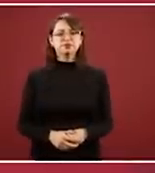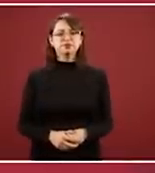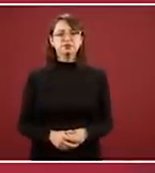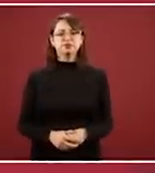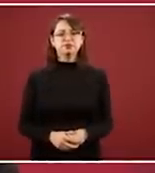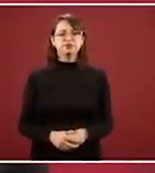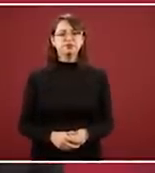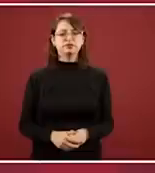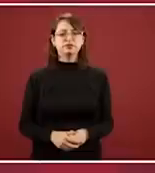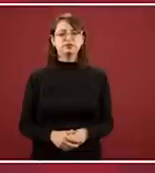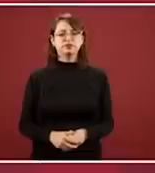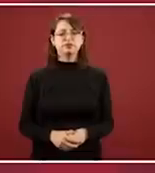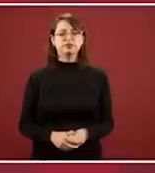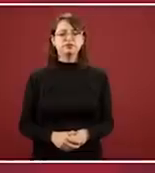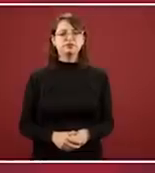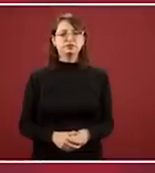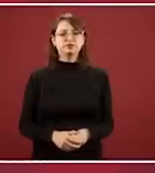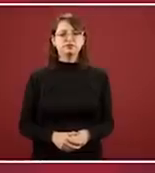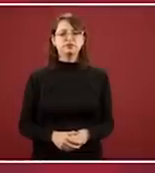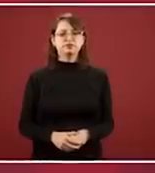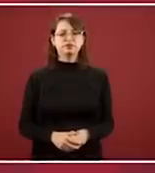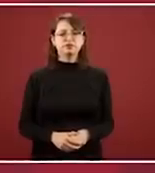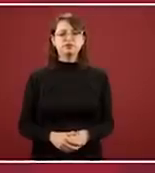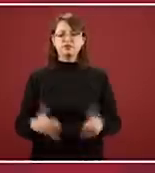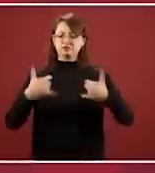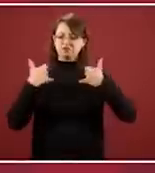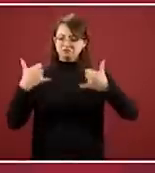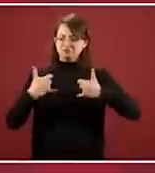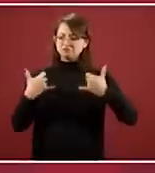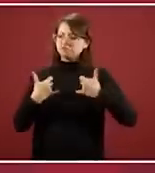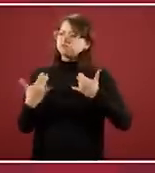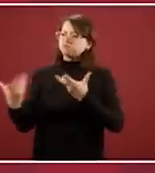Que podamos atraer a los jóvenes,